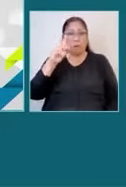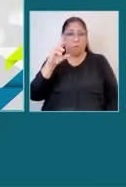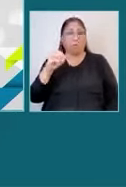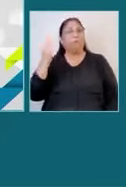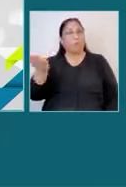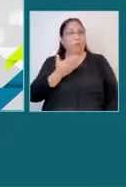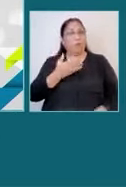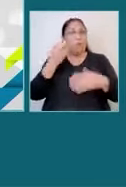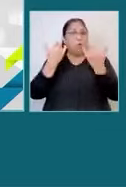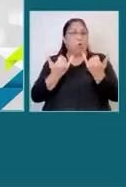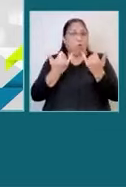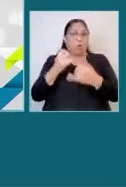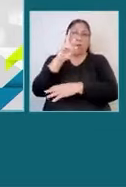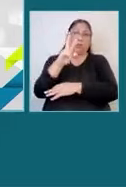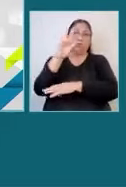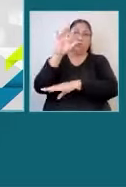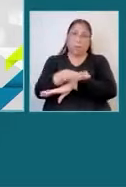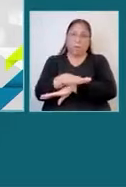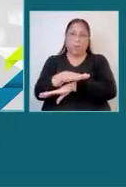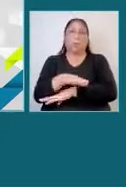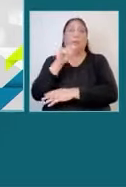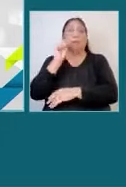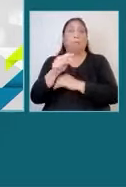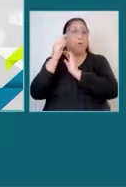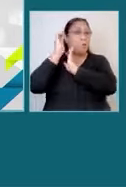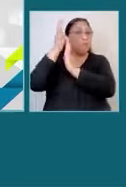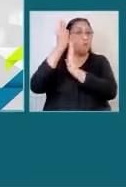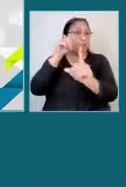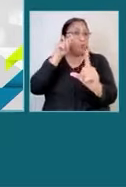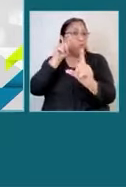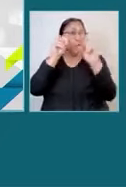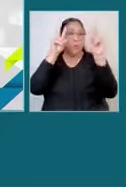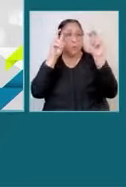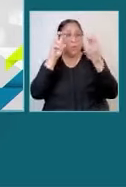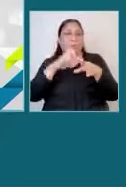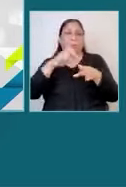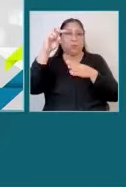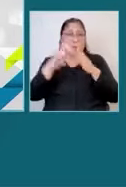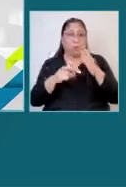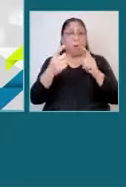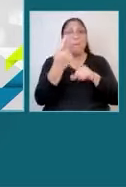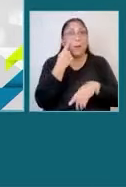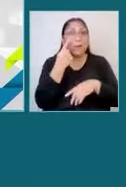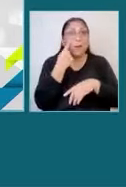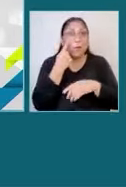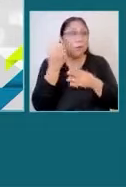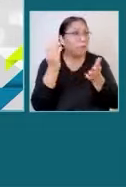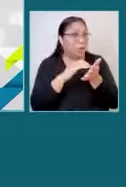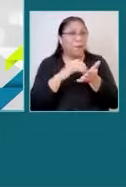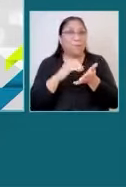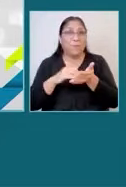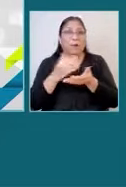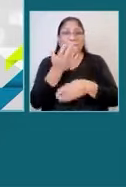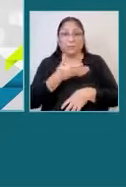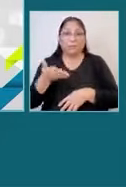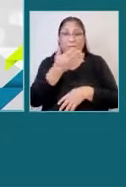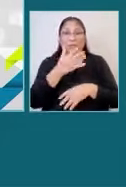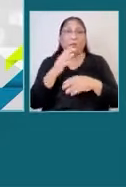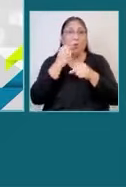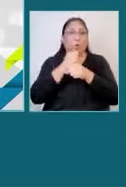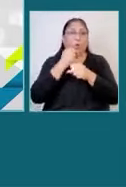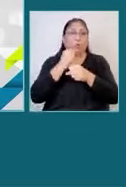invitación hoy día a las 2 de la tarde, también hay un foro específico de este programa para que puedan conocer en más detalle los